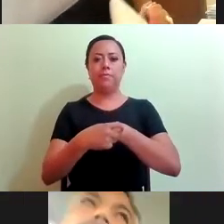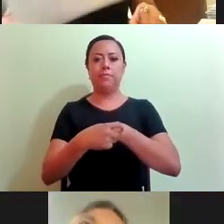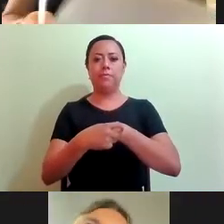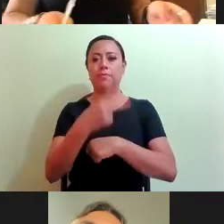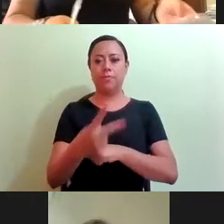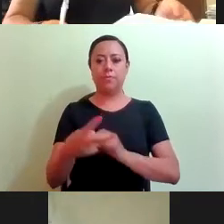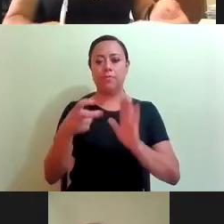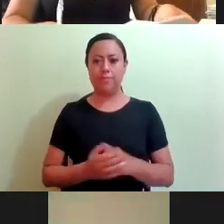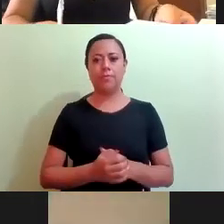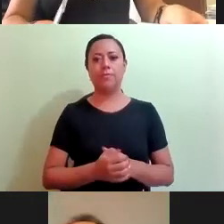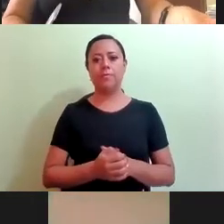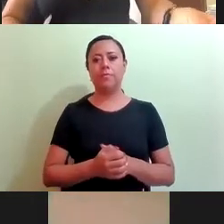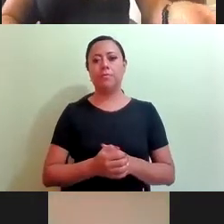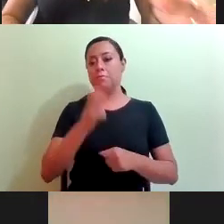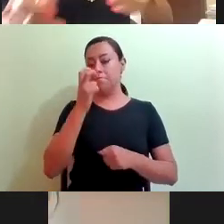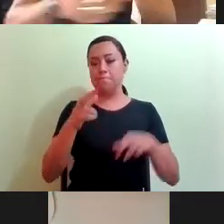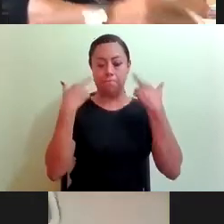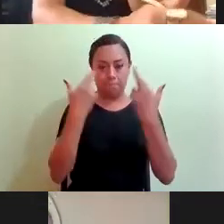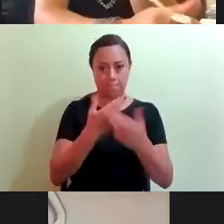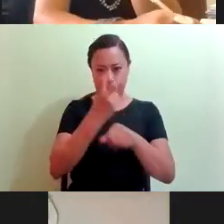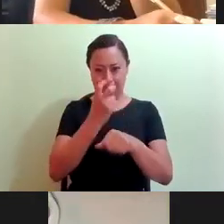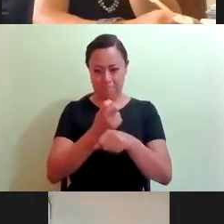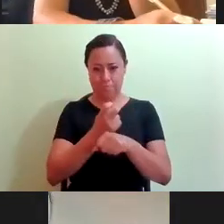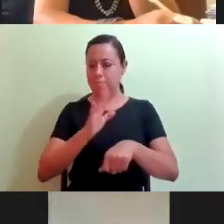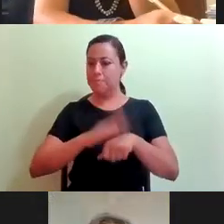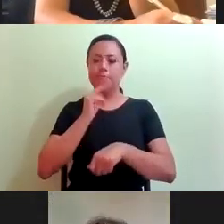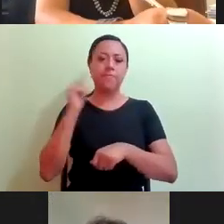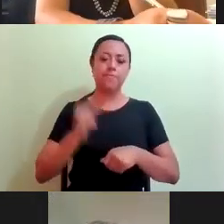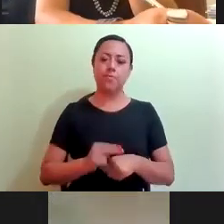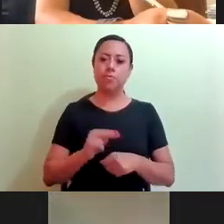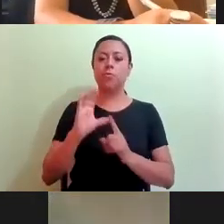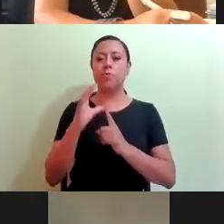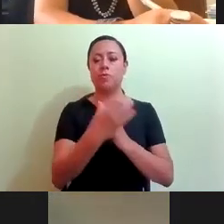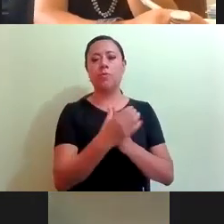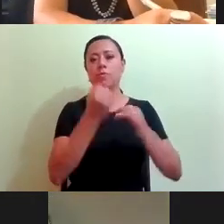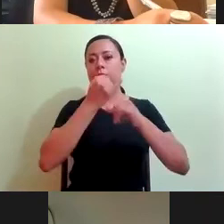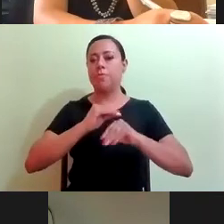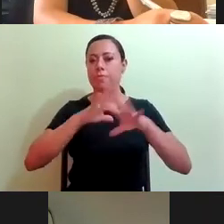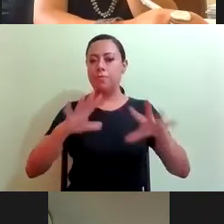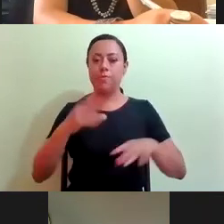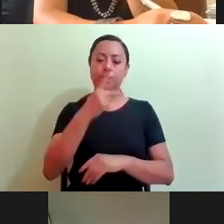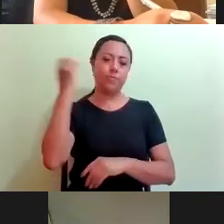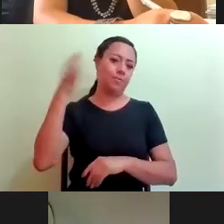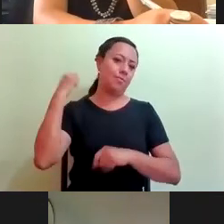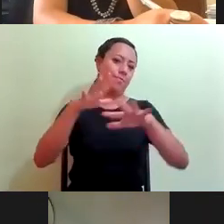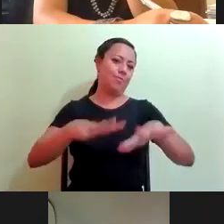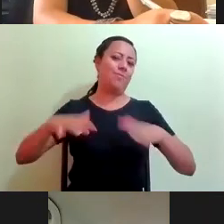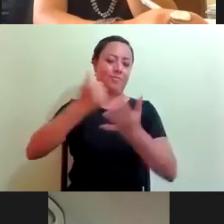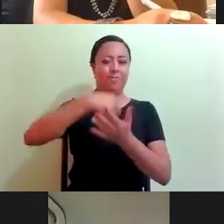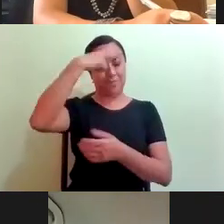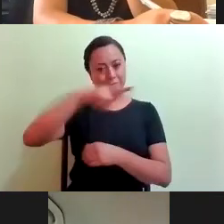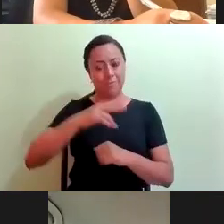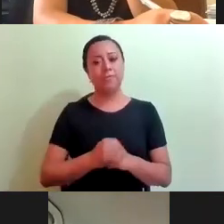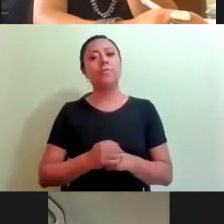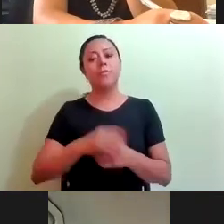2021, se da por concluida la segunda sesión extraordinaria del Comité de Transparencia del Congreso de la Ciudad de México, agradeciendo a todas las personas que en la misma